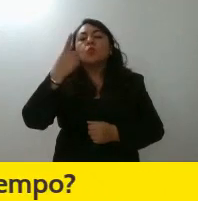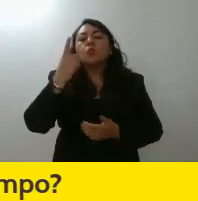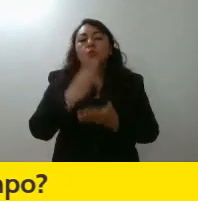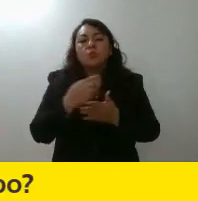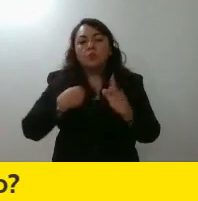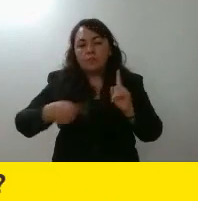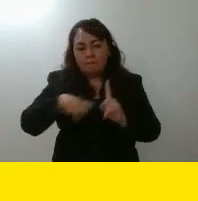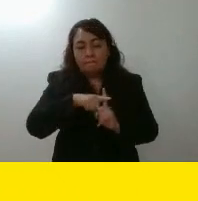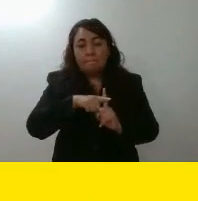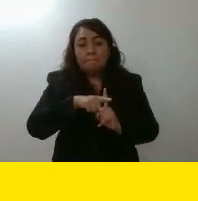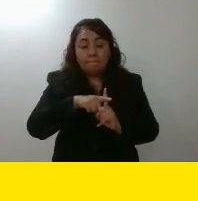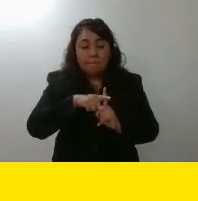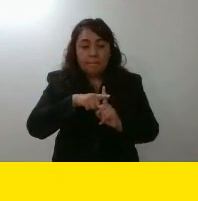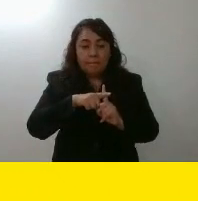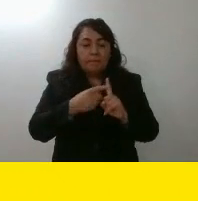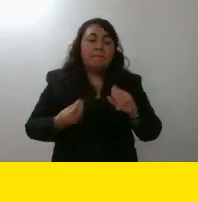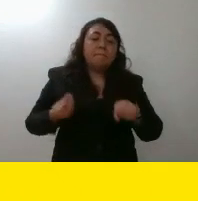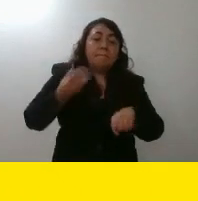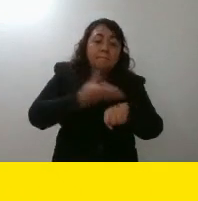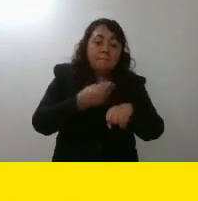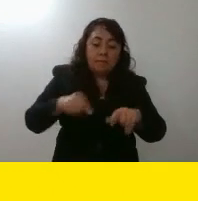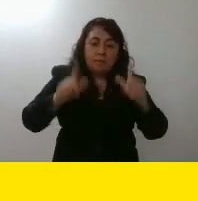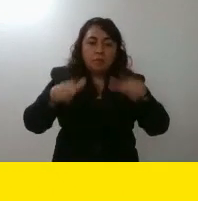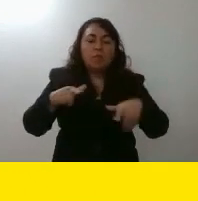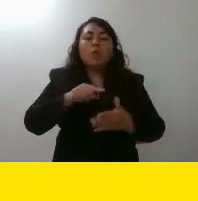o sea, que vayan a ver la plataforma